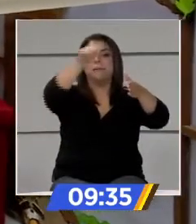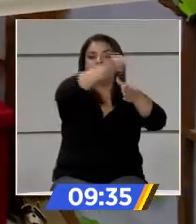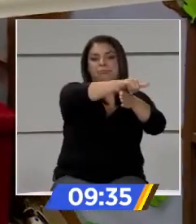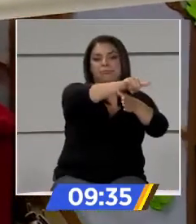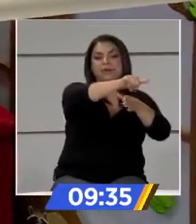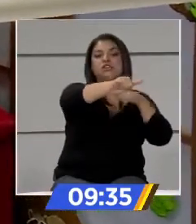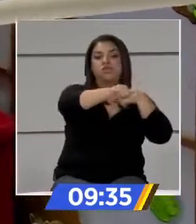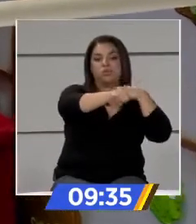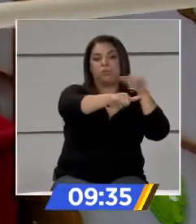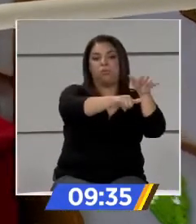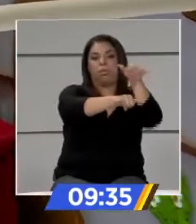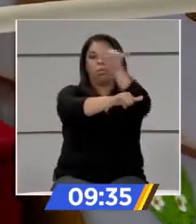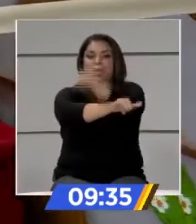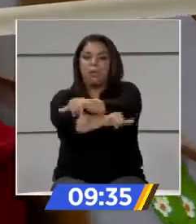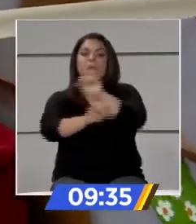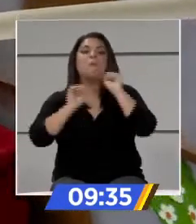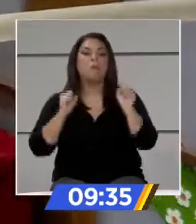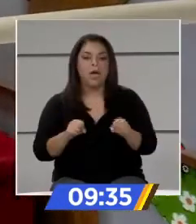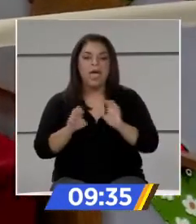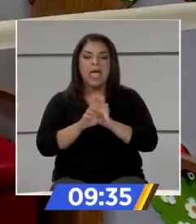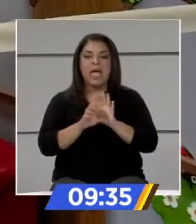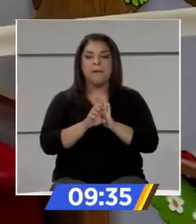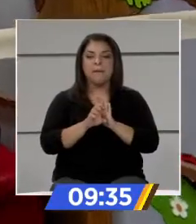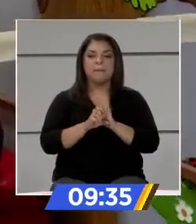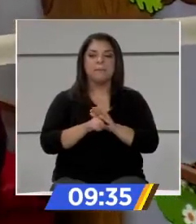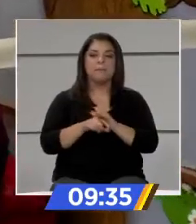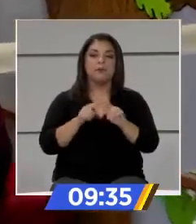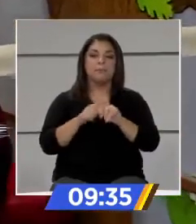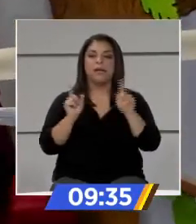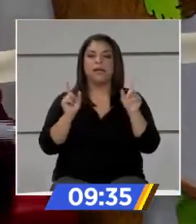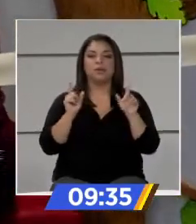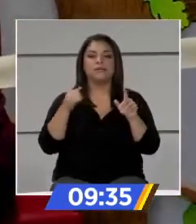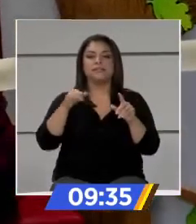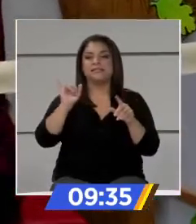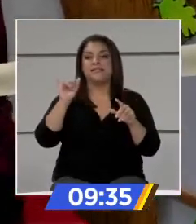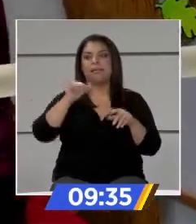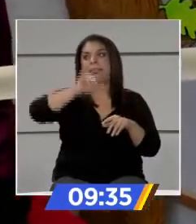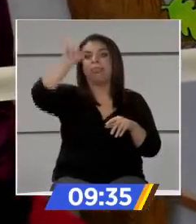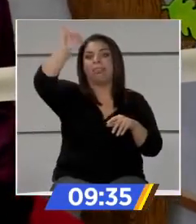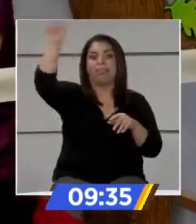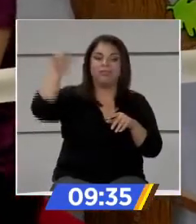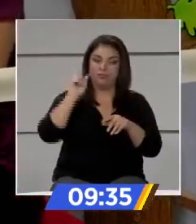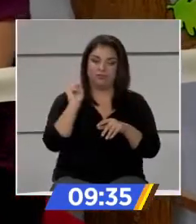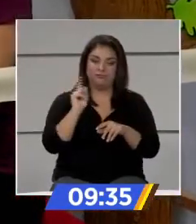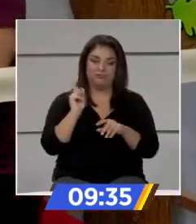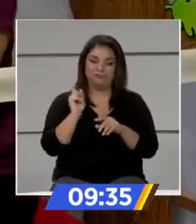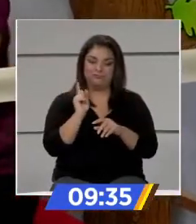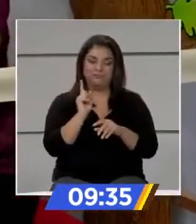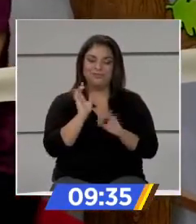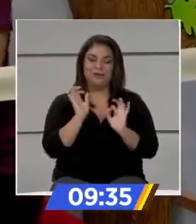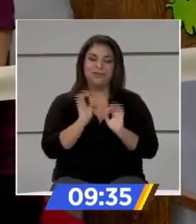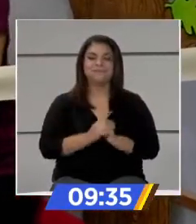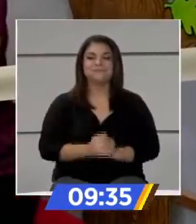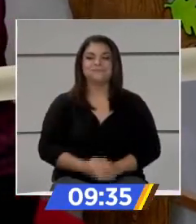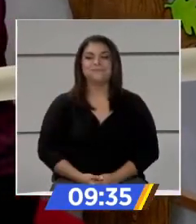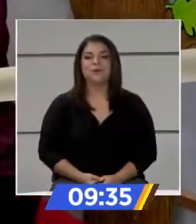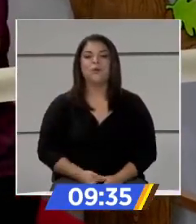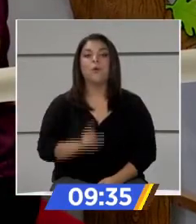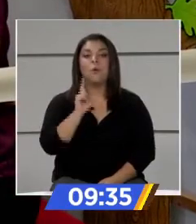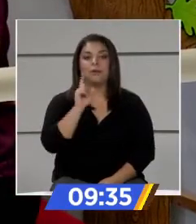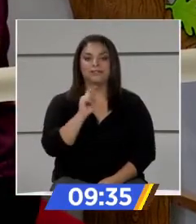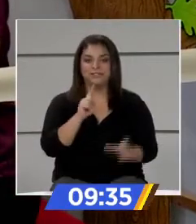en la, ajá, pista mía. Pero digamos que si ya se va para el telediario, sí, si ya se va mucho, entonces no. Por supuesto que no. Ok. Ok.